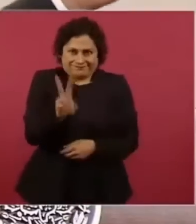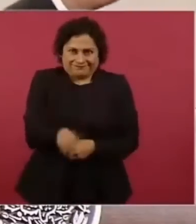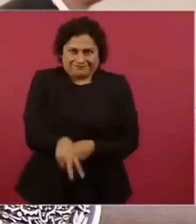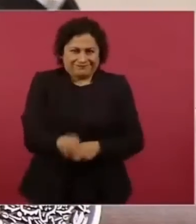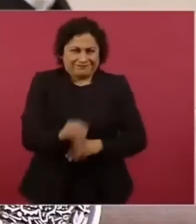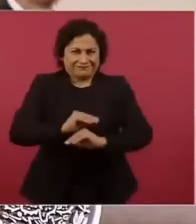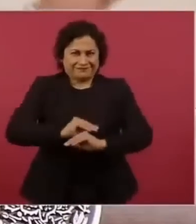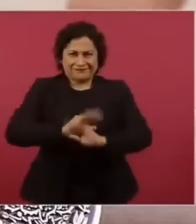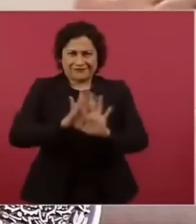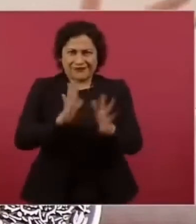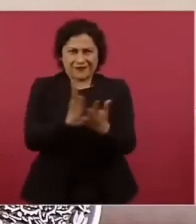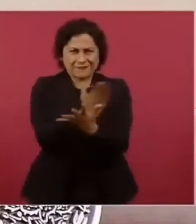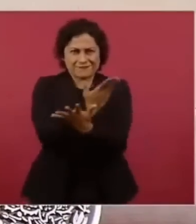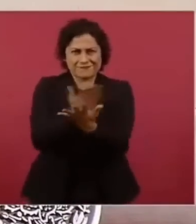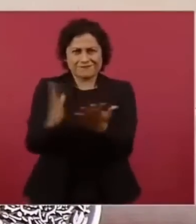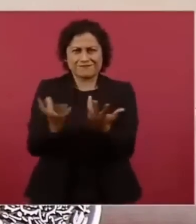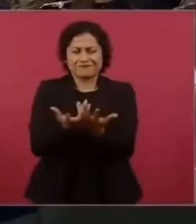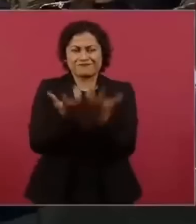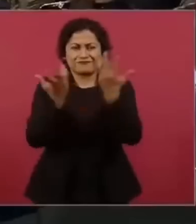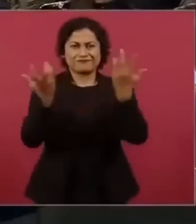que